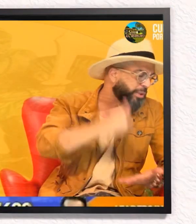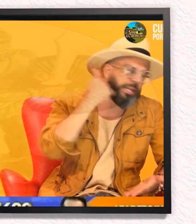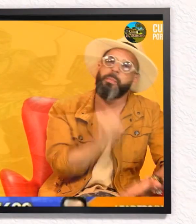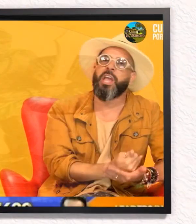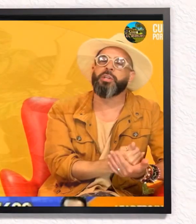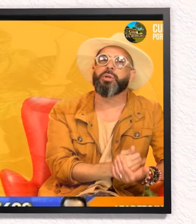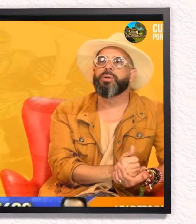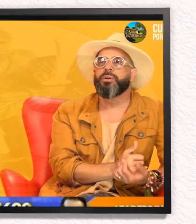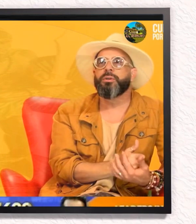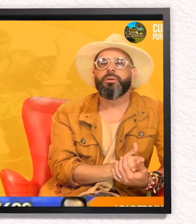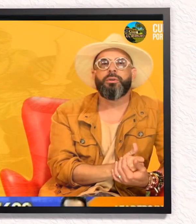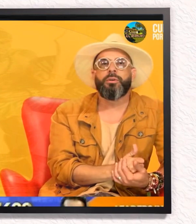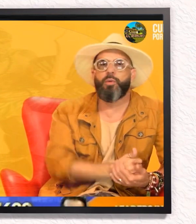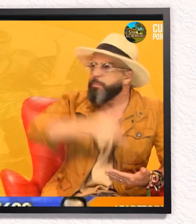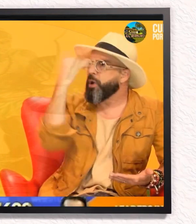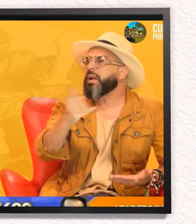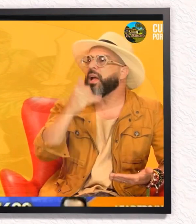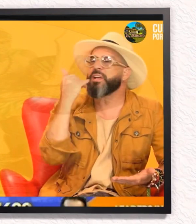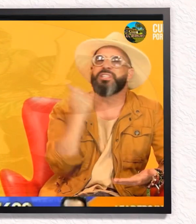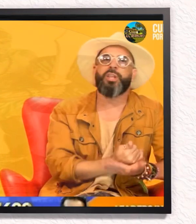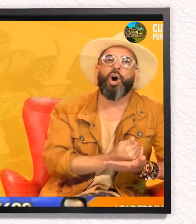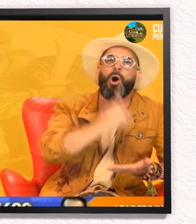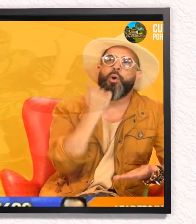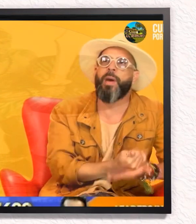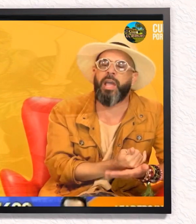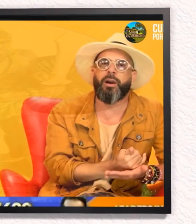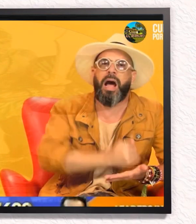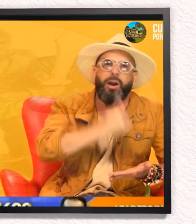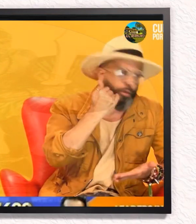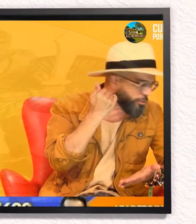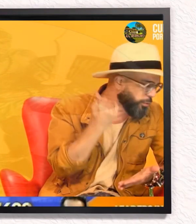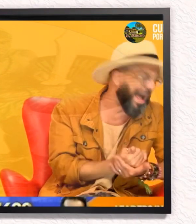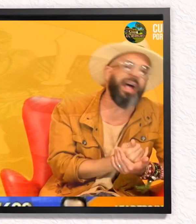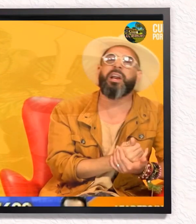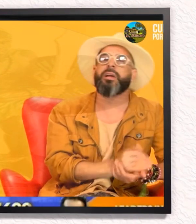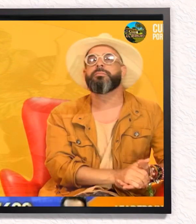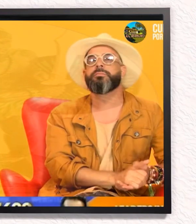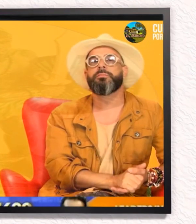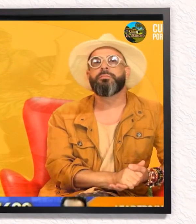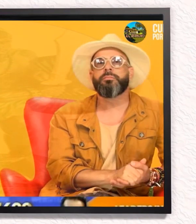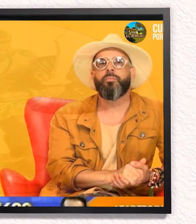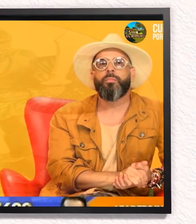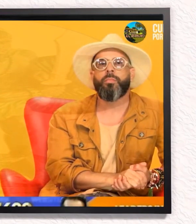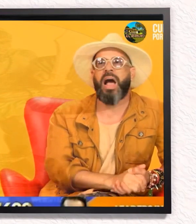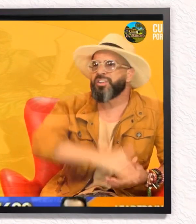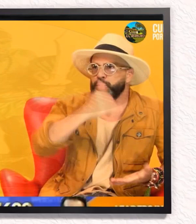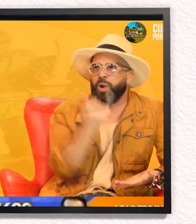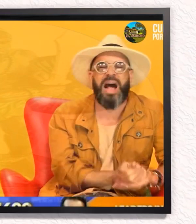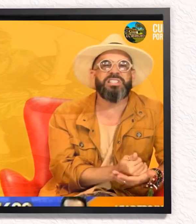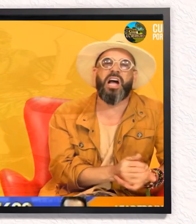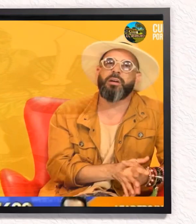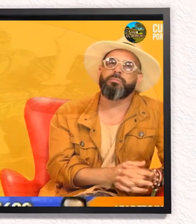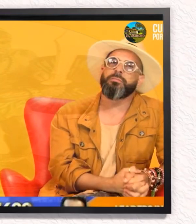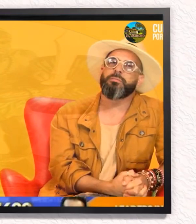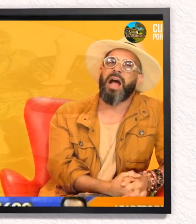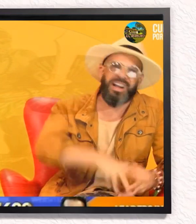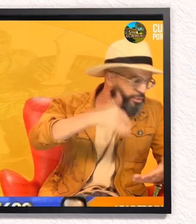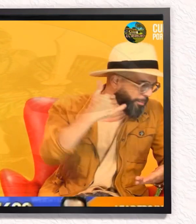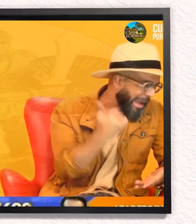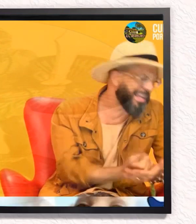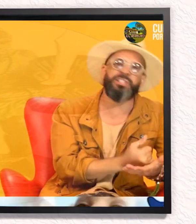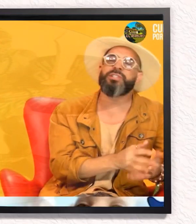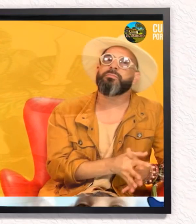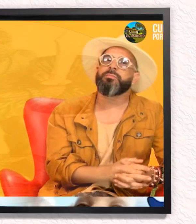que como les he dicho en otras ocasiones es toda una vergüenza para para